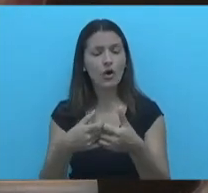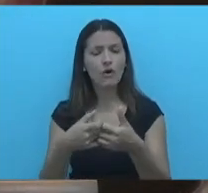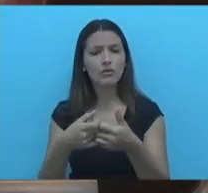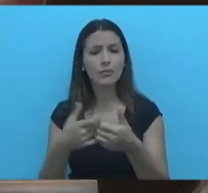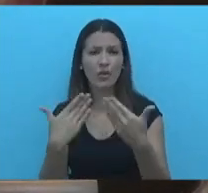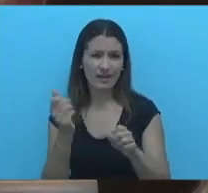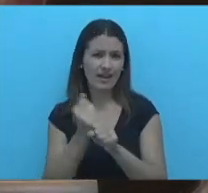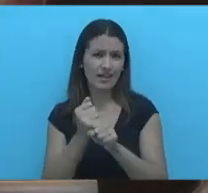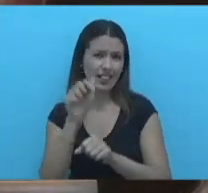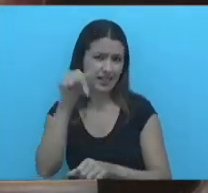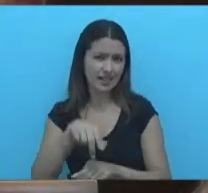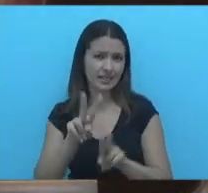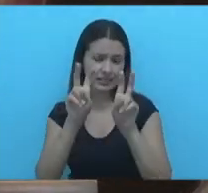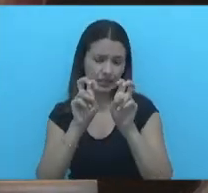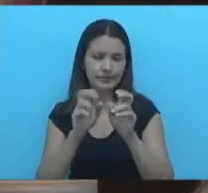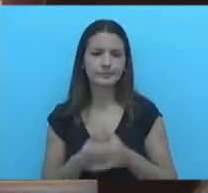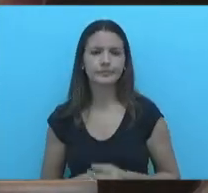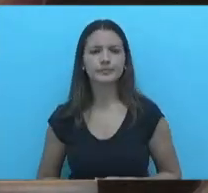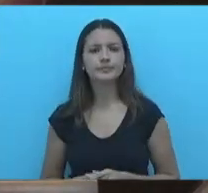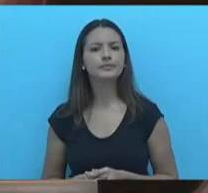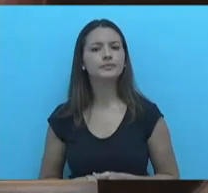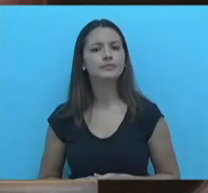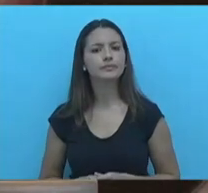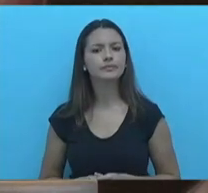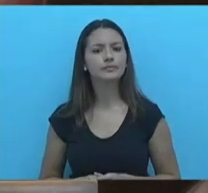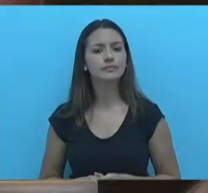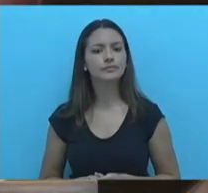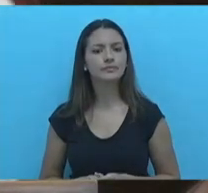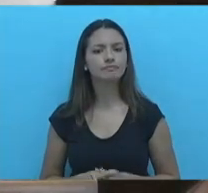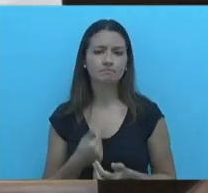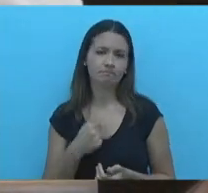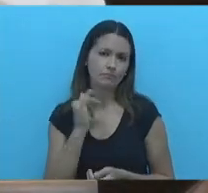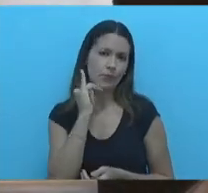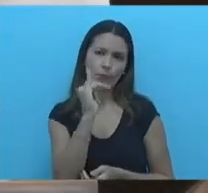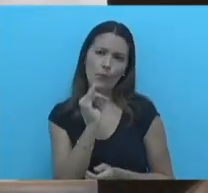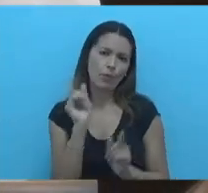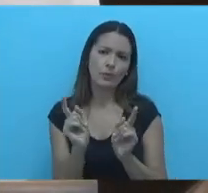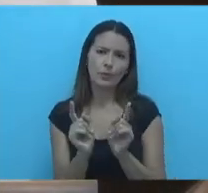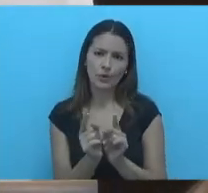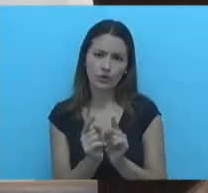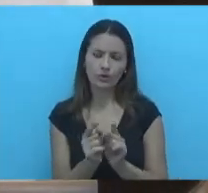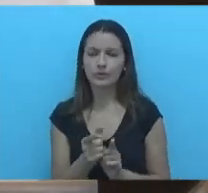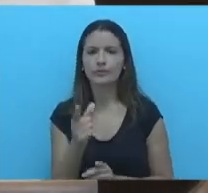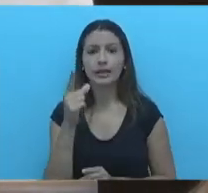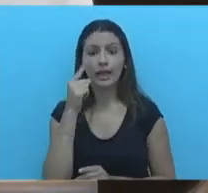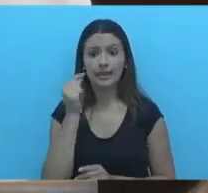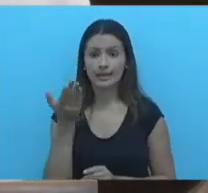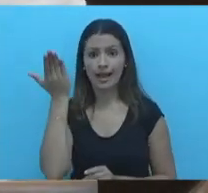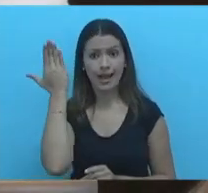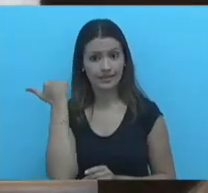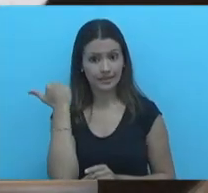usted me permite una breve consideración. En el día de ayer, el ENRES hizo